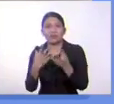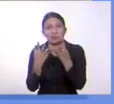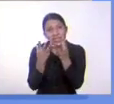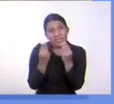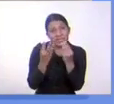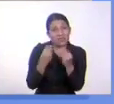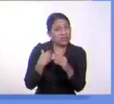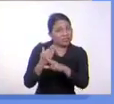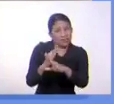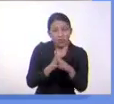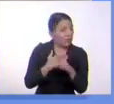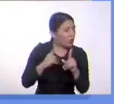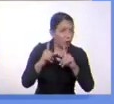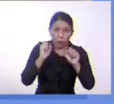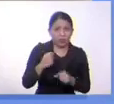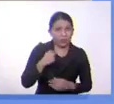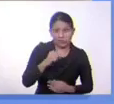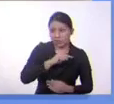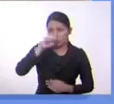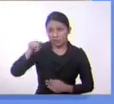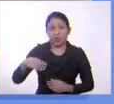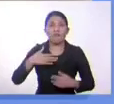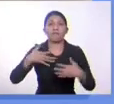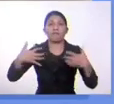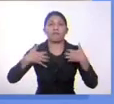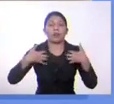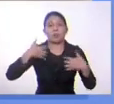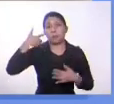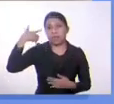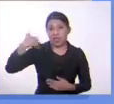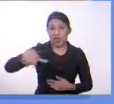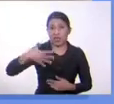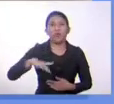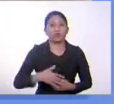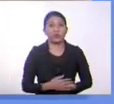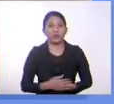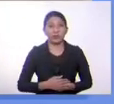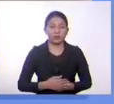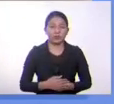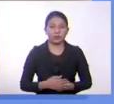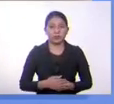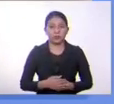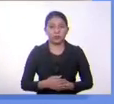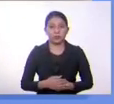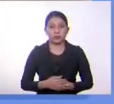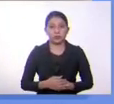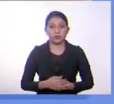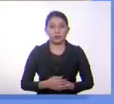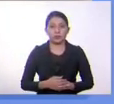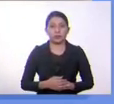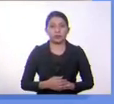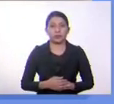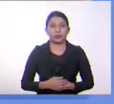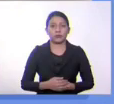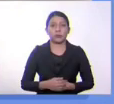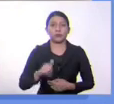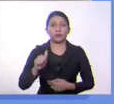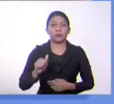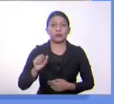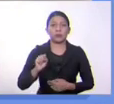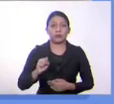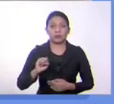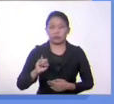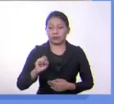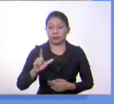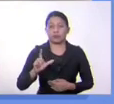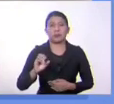puede regresar a él, porque su vida puede correr peligro. Mientras que el solicitante de asilo